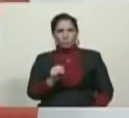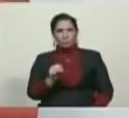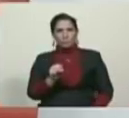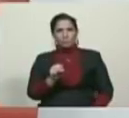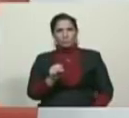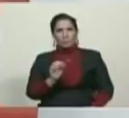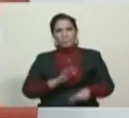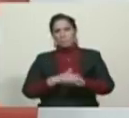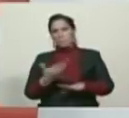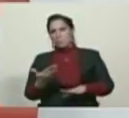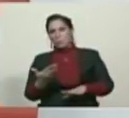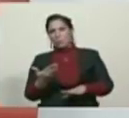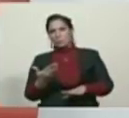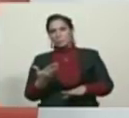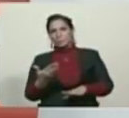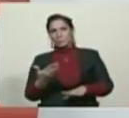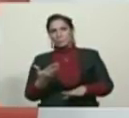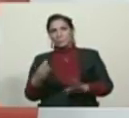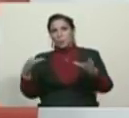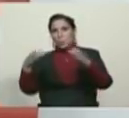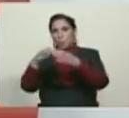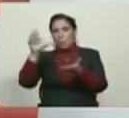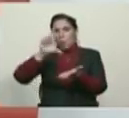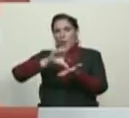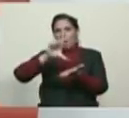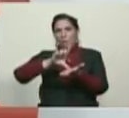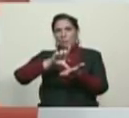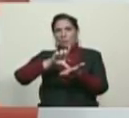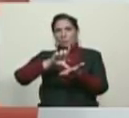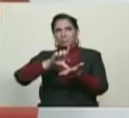¿Por qué el Grupo de Lima qué es?